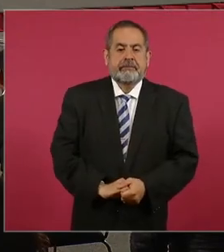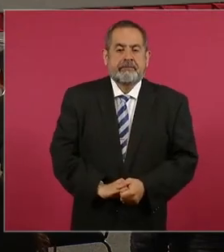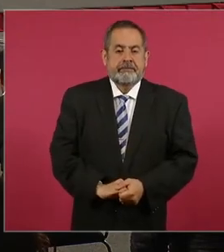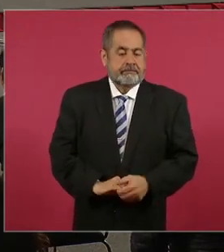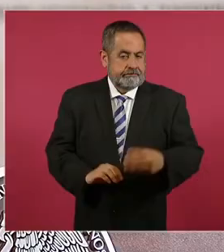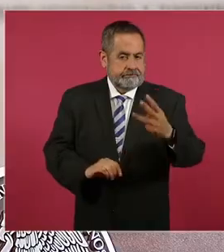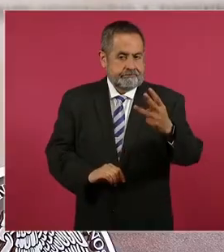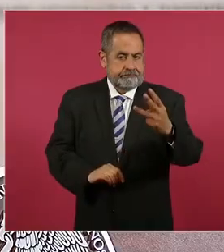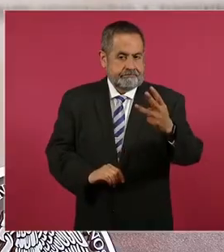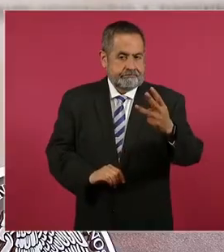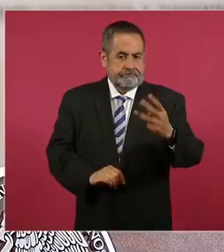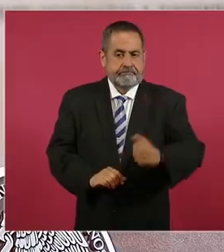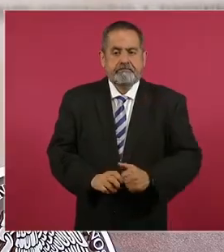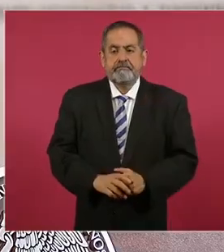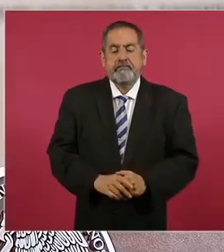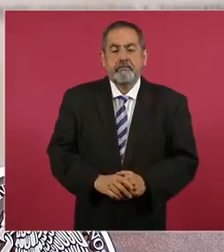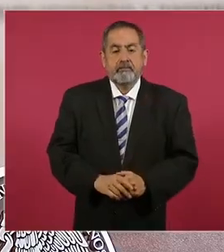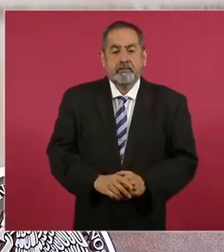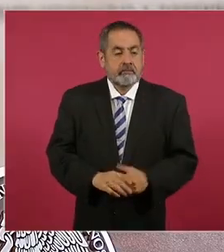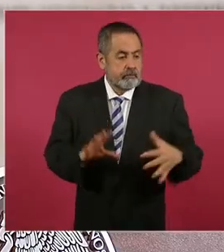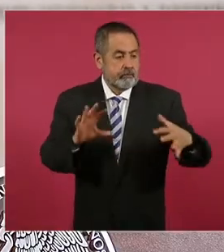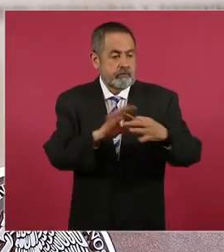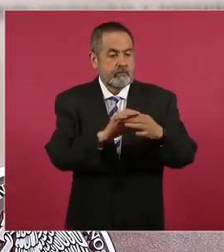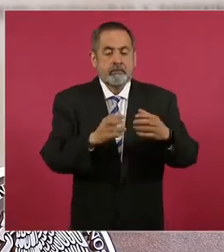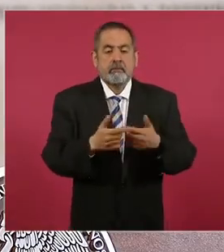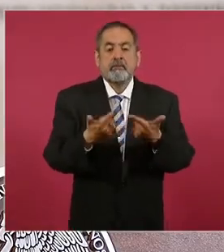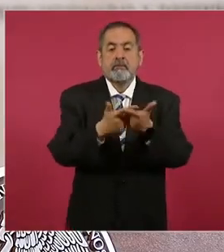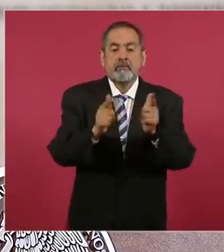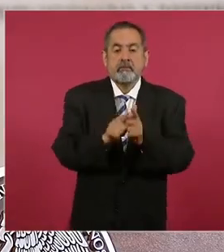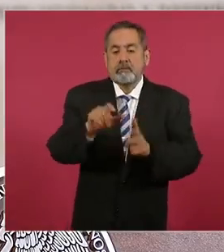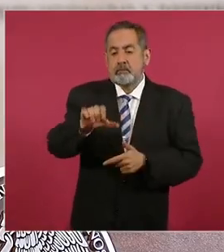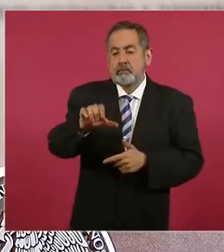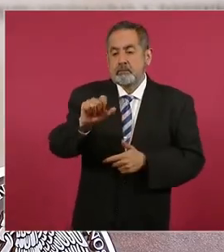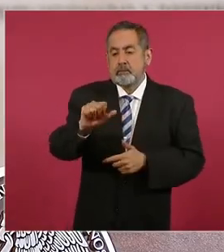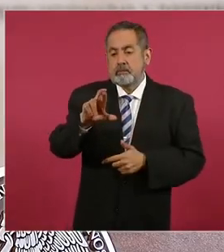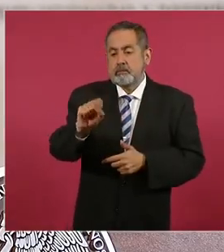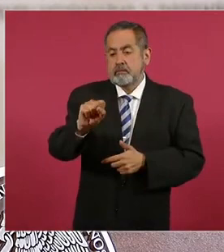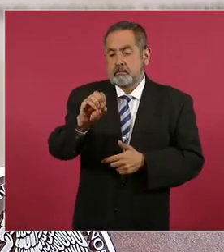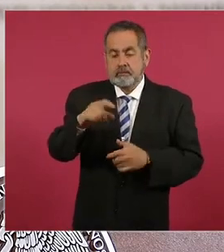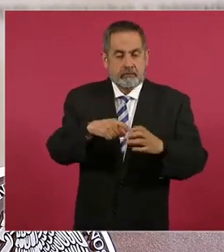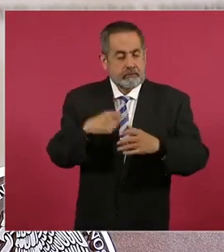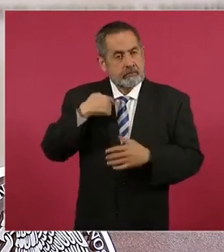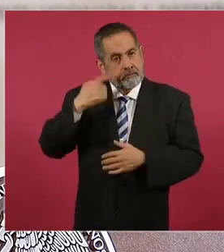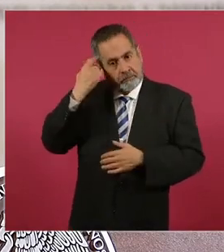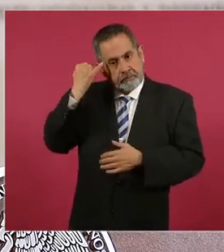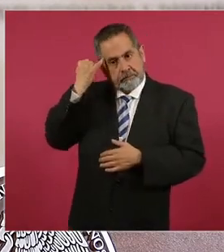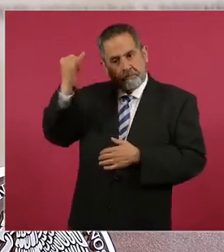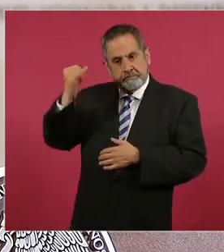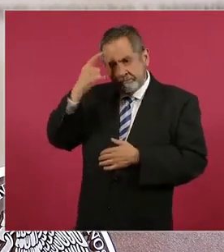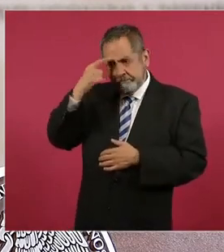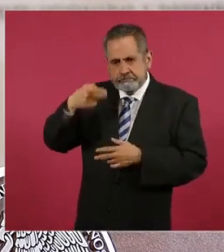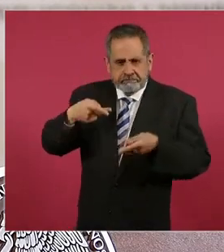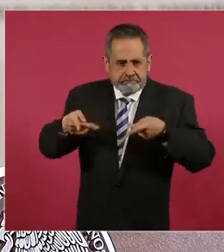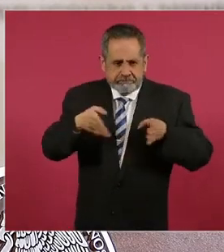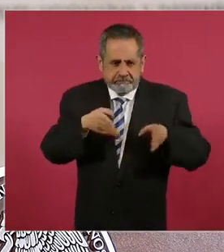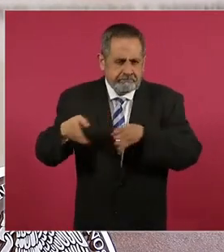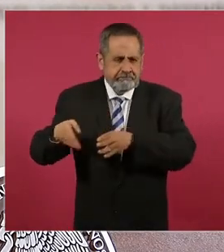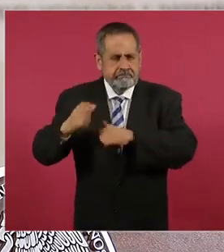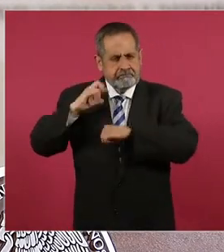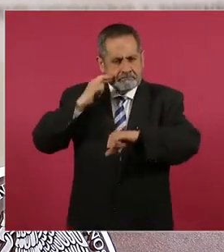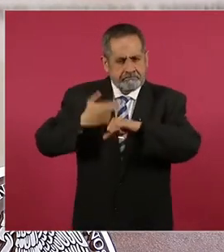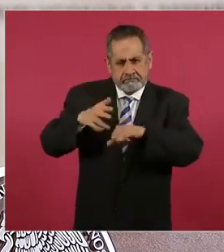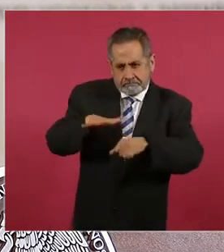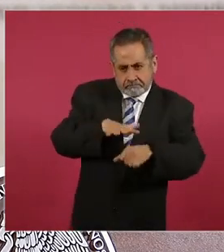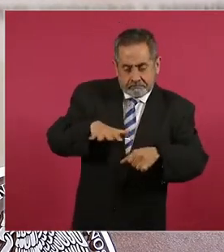3. Alianza con el Grupo Carso. Como parte del plan de fortalecimiento regional, se